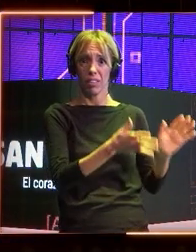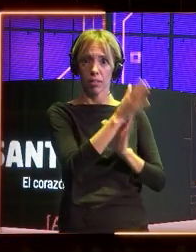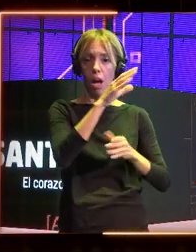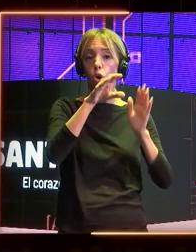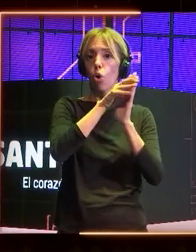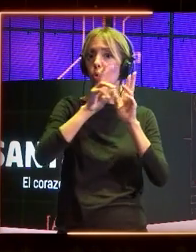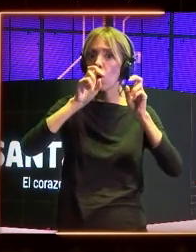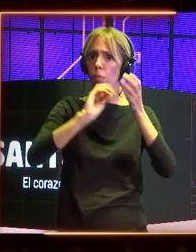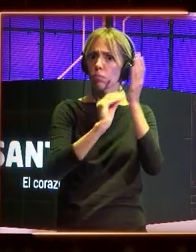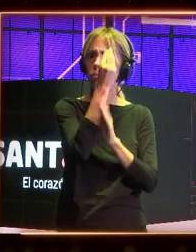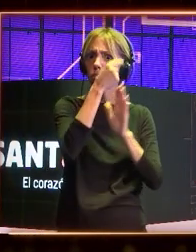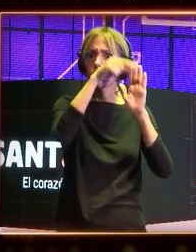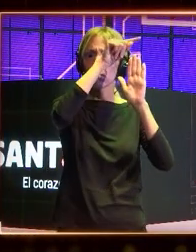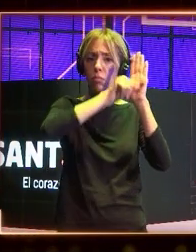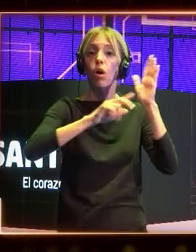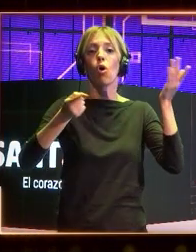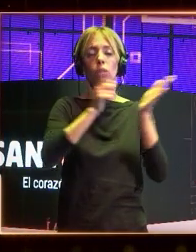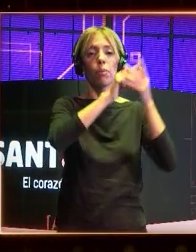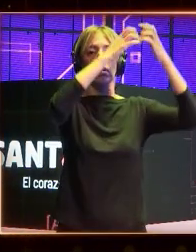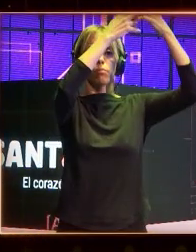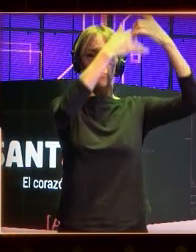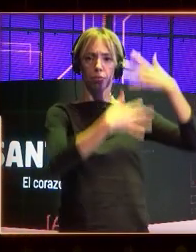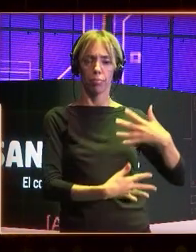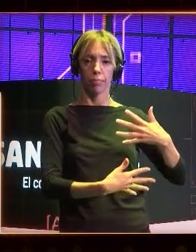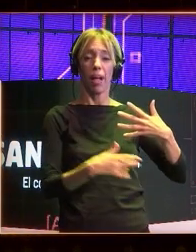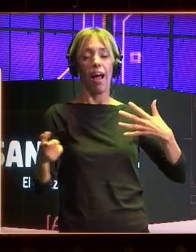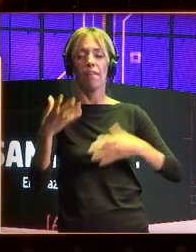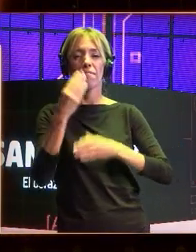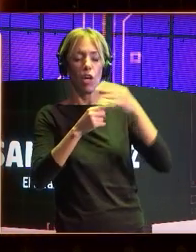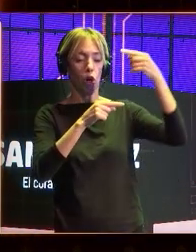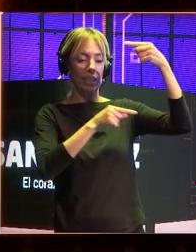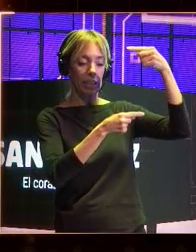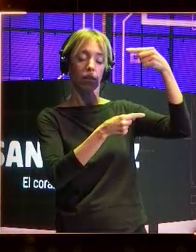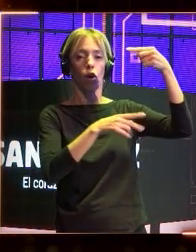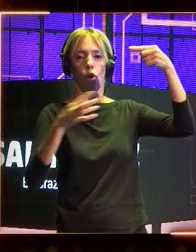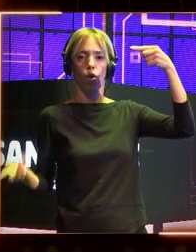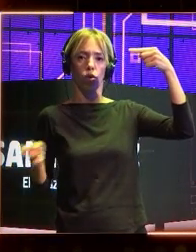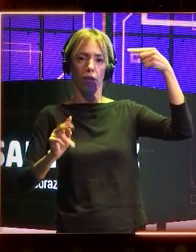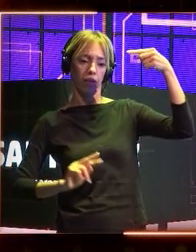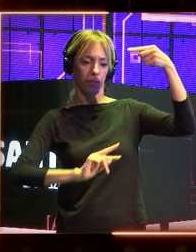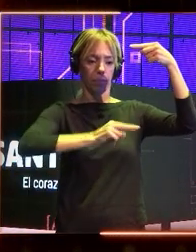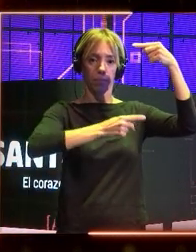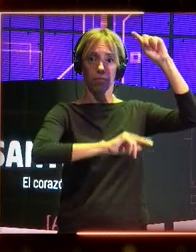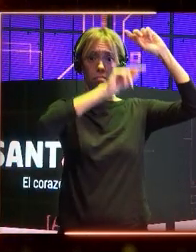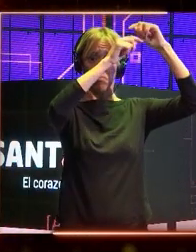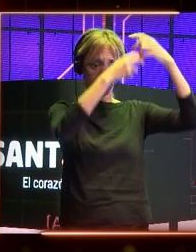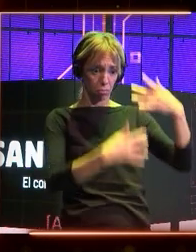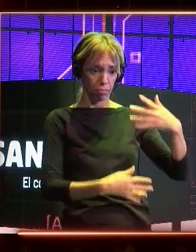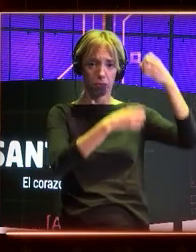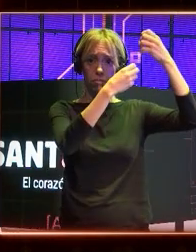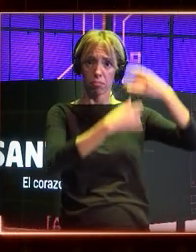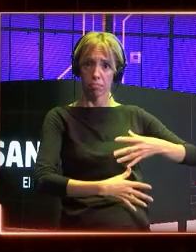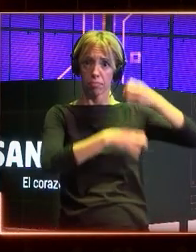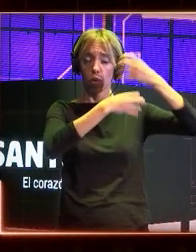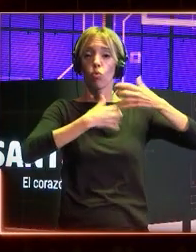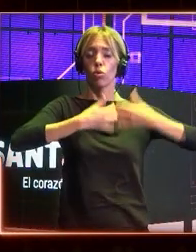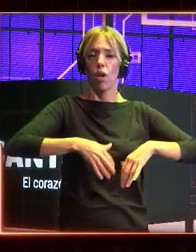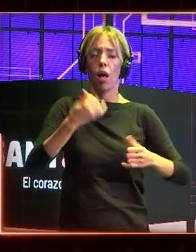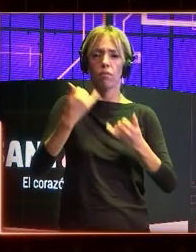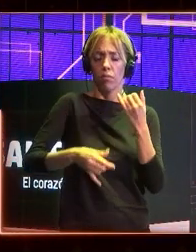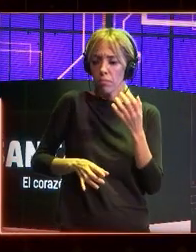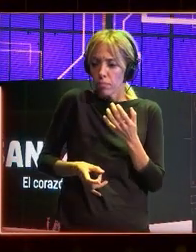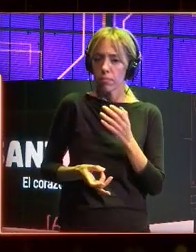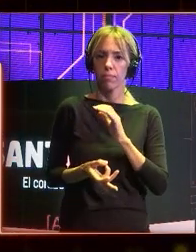genera otro código y lo vuelve a ejecutar Ah he vuelto a fallar lo vuelvo a ejecutar hasta que funciona de repente tienes un